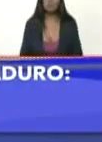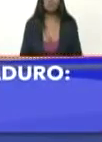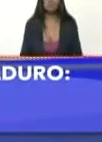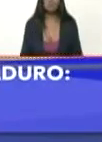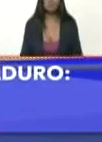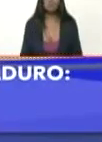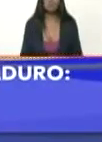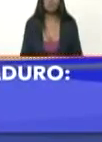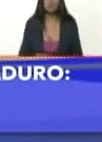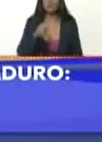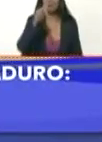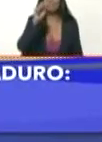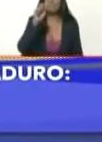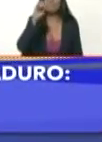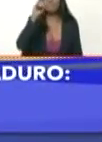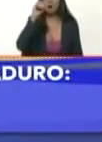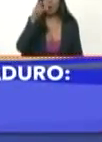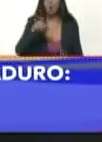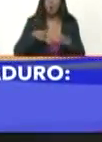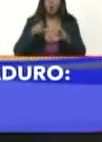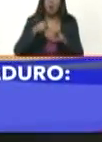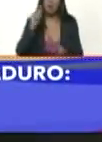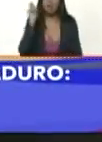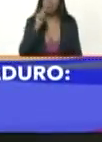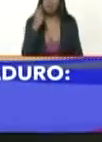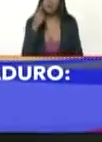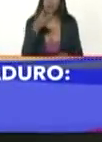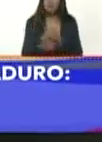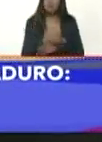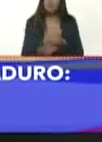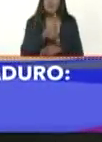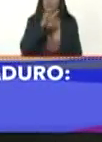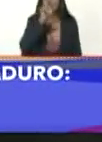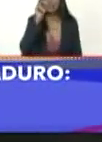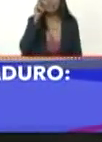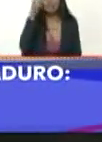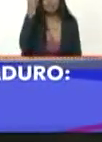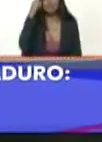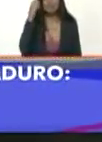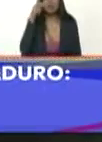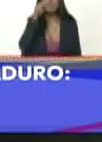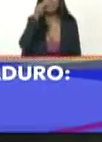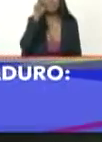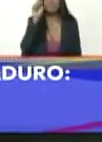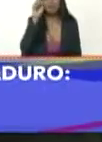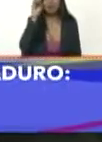en el PAO. ¿Qué me fue? 30 días estuvieron en el PAO.